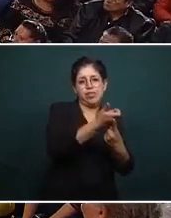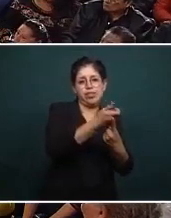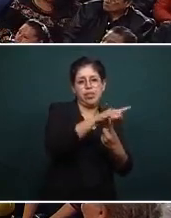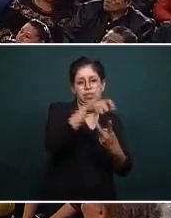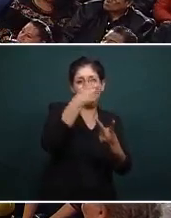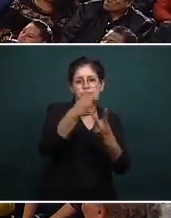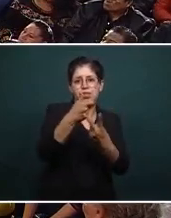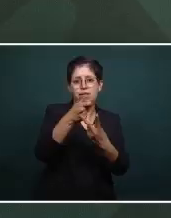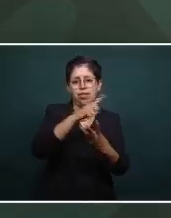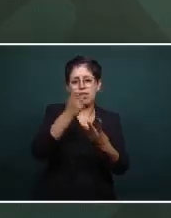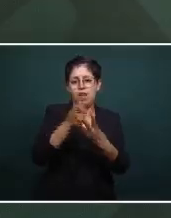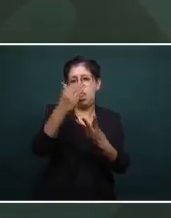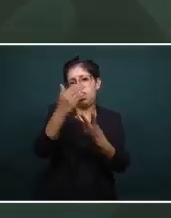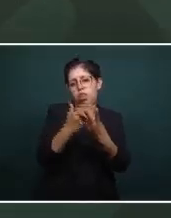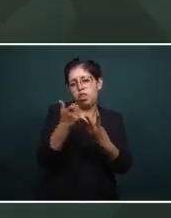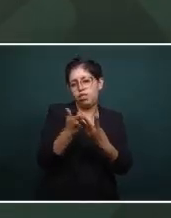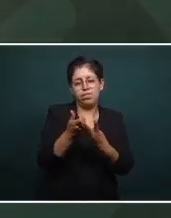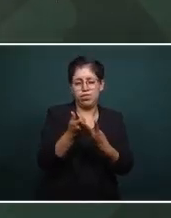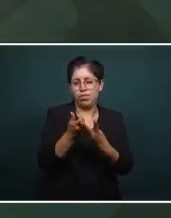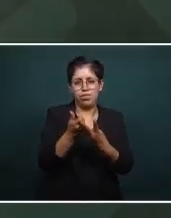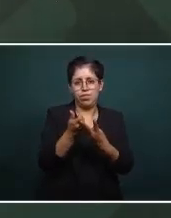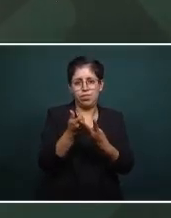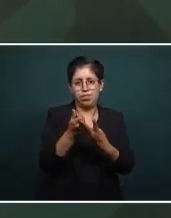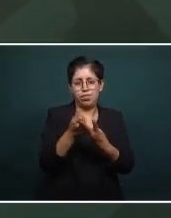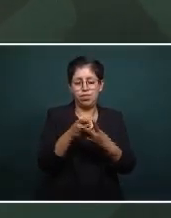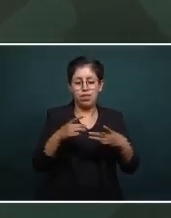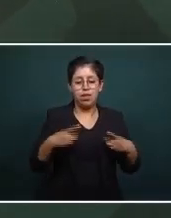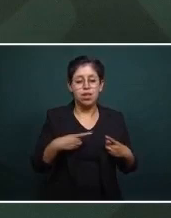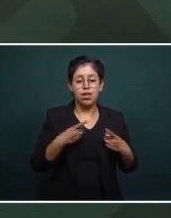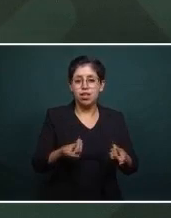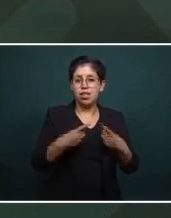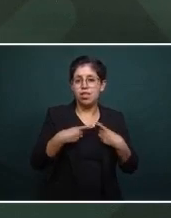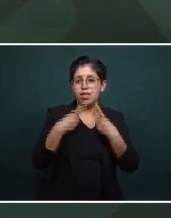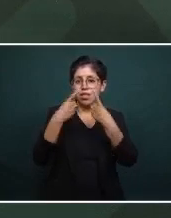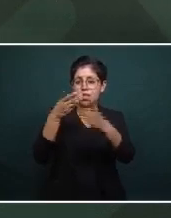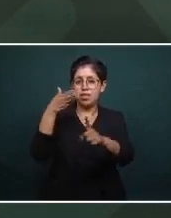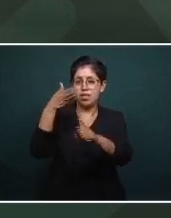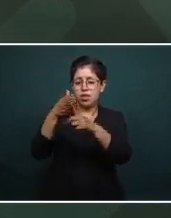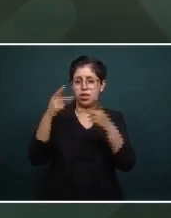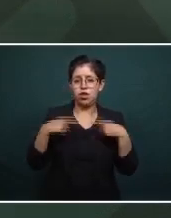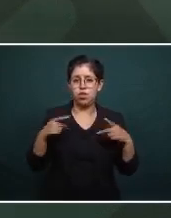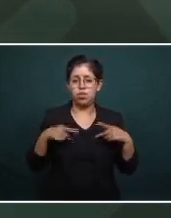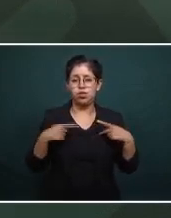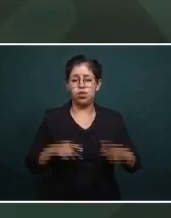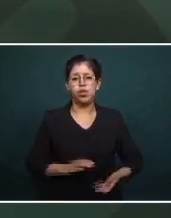completos, que no haya moche o piquete de ojo.